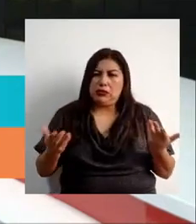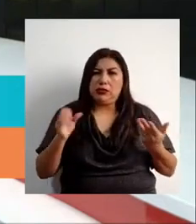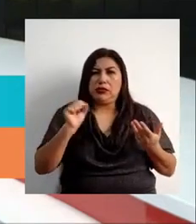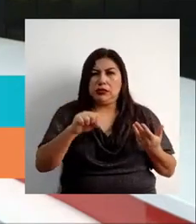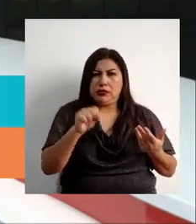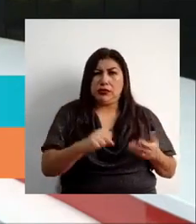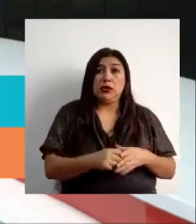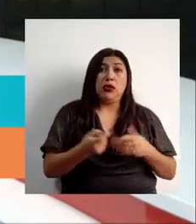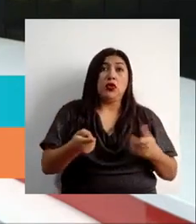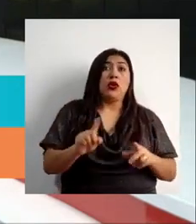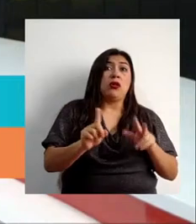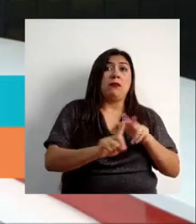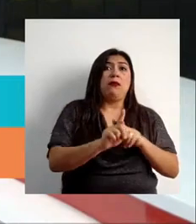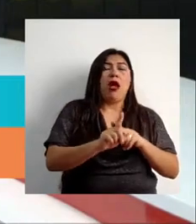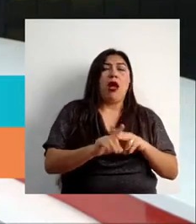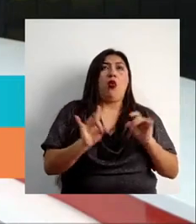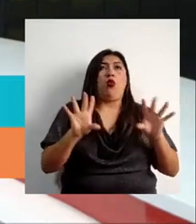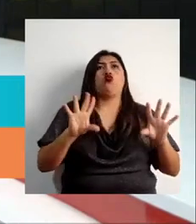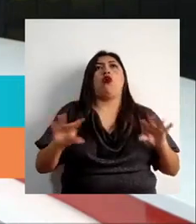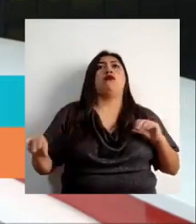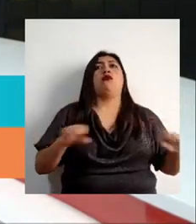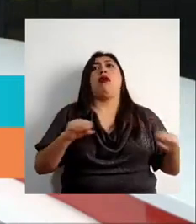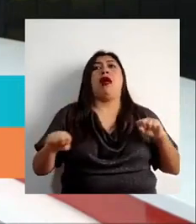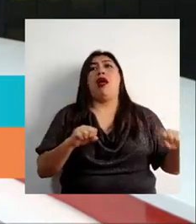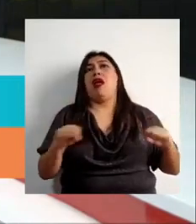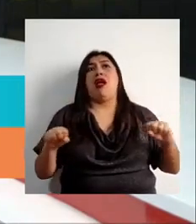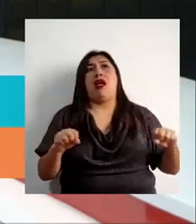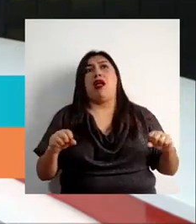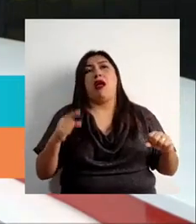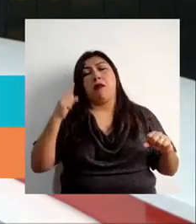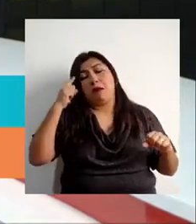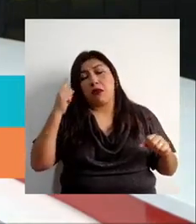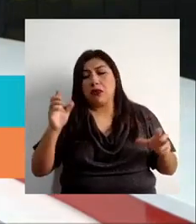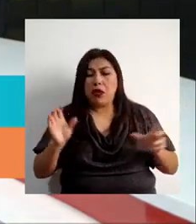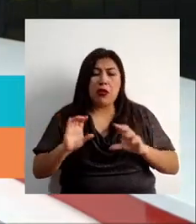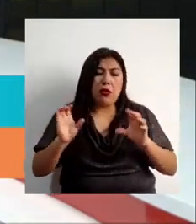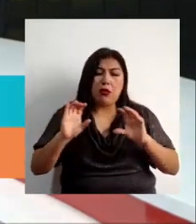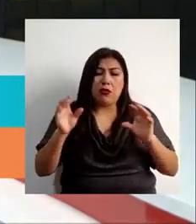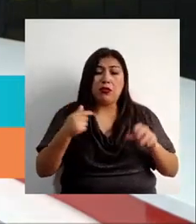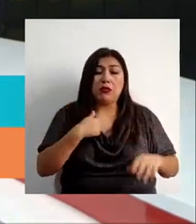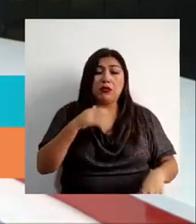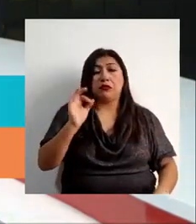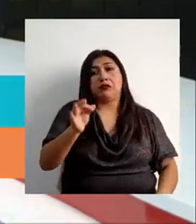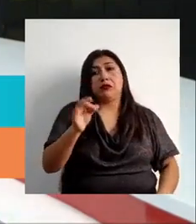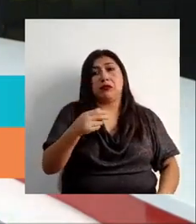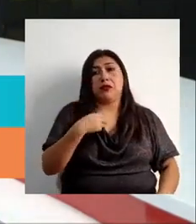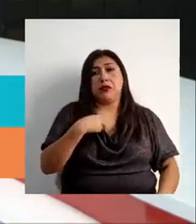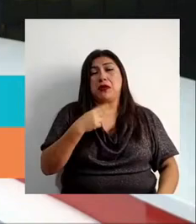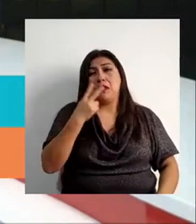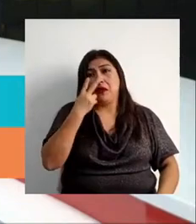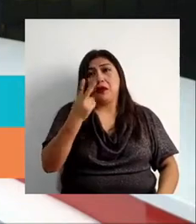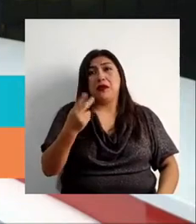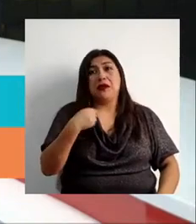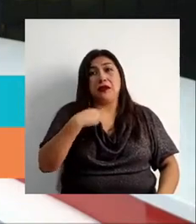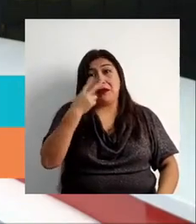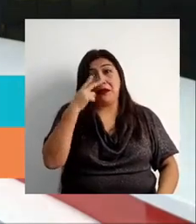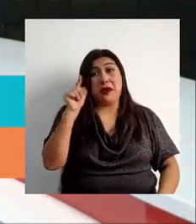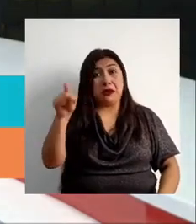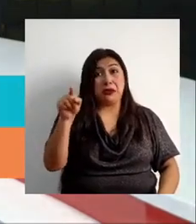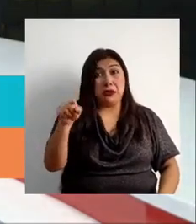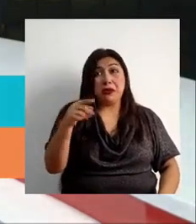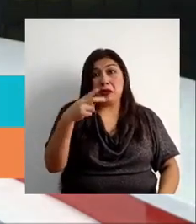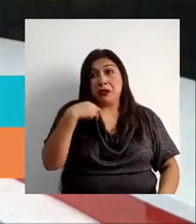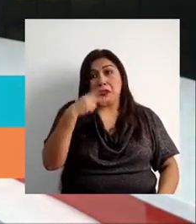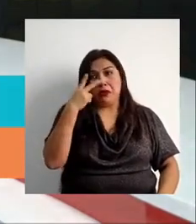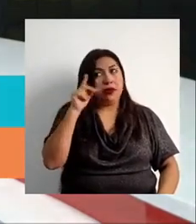llega el temblor, ¿acaso sigues haciendo las cosas? Yo he visto, Enrique, que tú sales corriendo. Ah, no, yo sí veo. Yo veo cuando